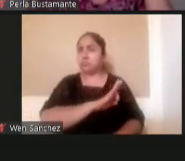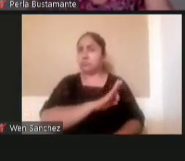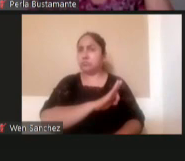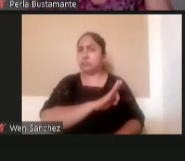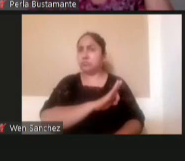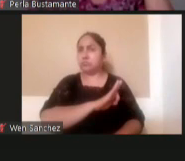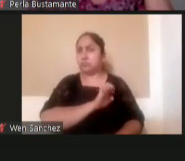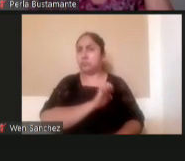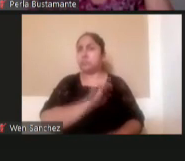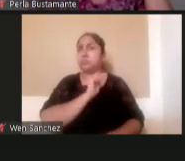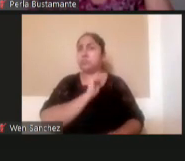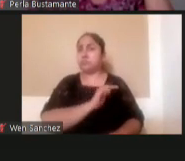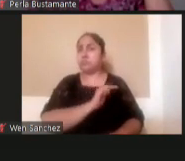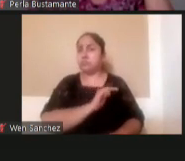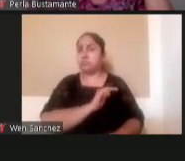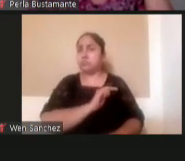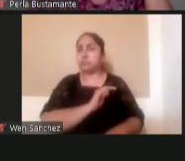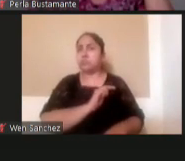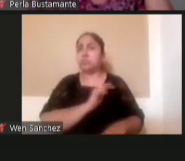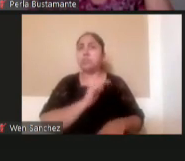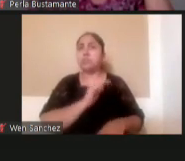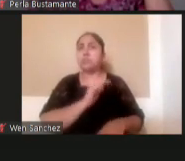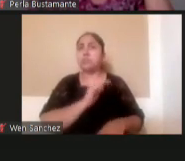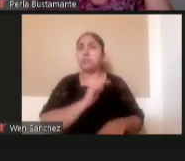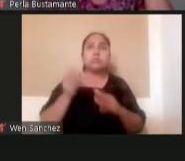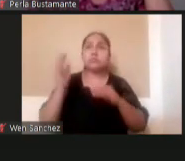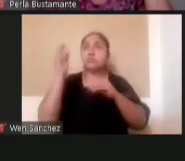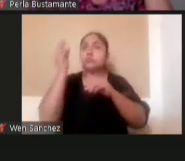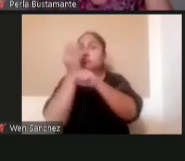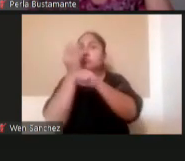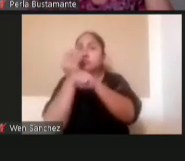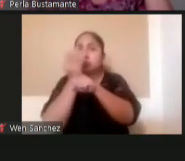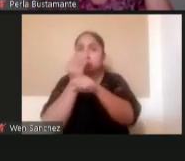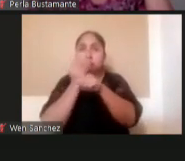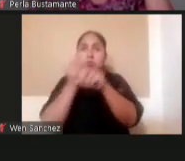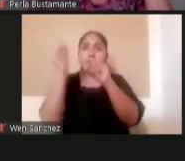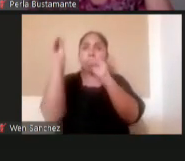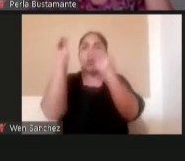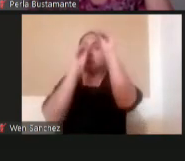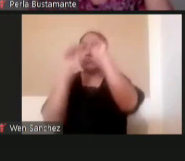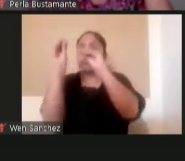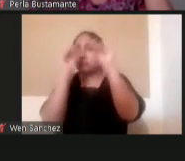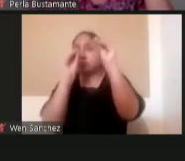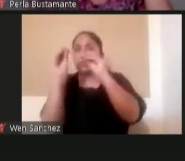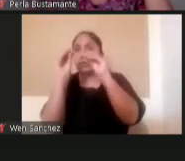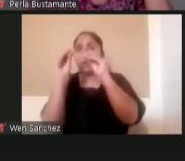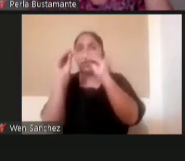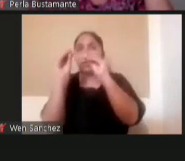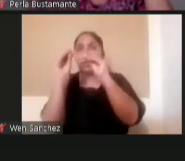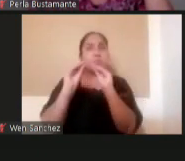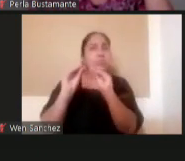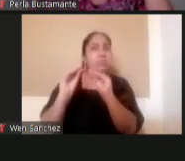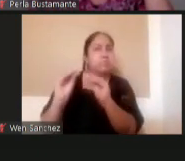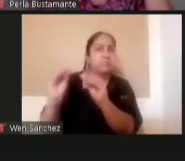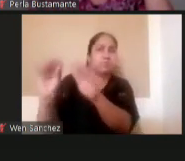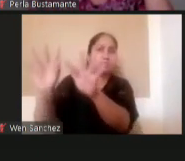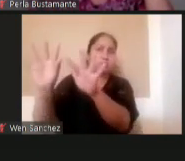a la red, ¿no? A la red de la Comisión Federal de Electricidad. Yo creo que no ha habido una